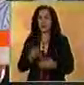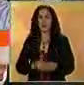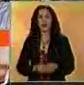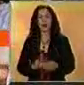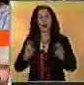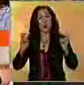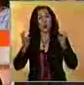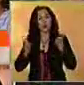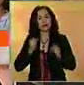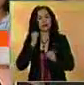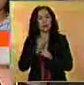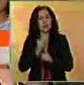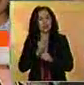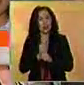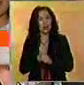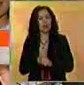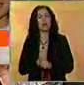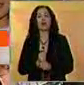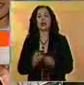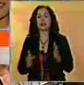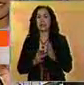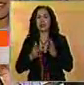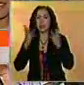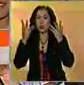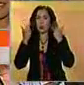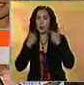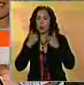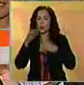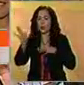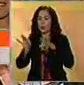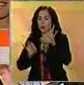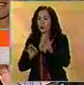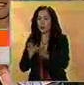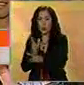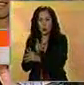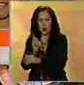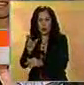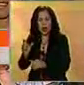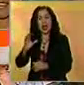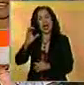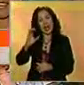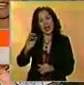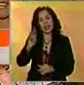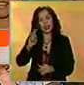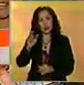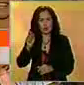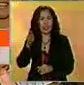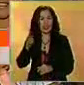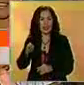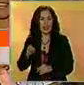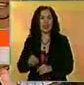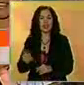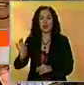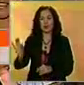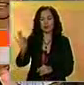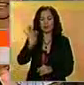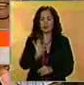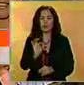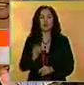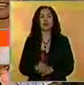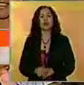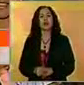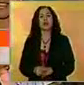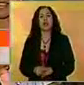ha sido un tema donde han trabajado básicamente el cuerpo técnico de Leones en su proceso de selección, un Carlos Hernández que pueda participar en ese proceso desde el primer día,